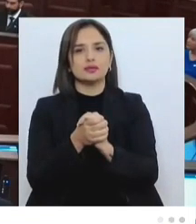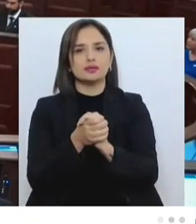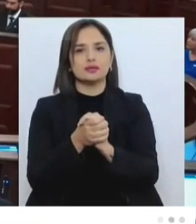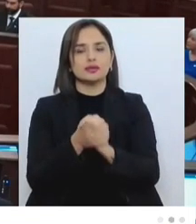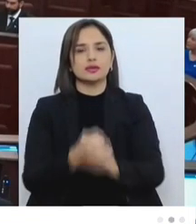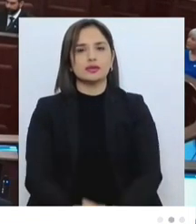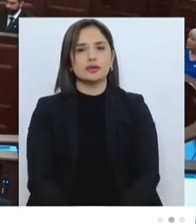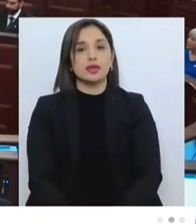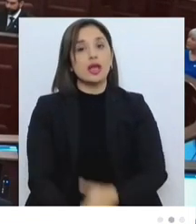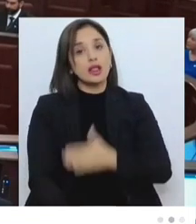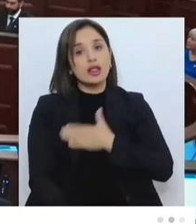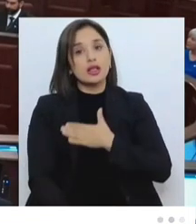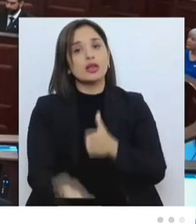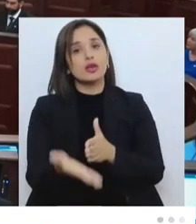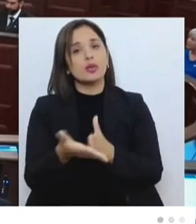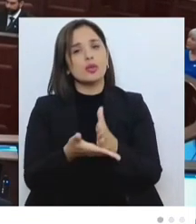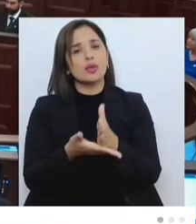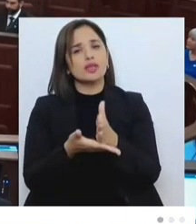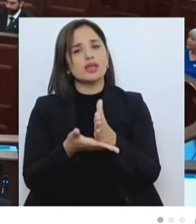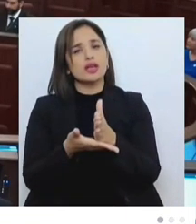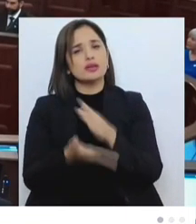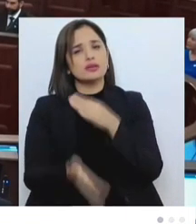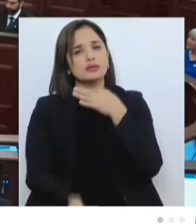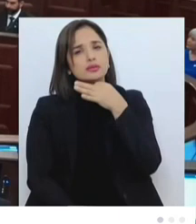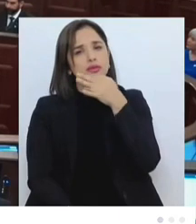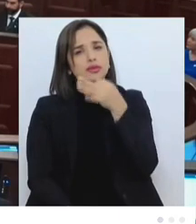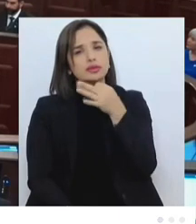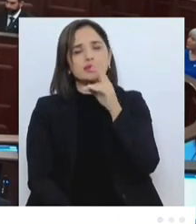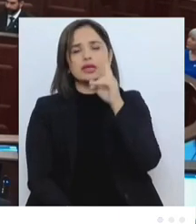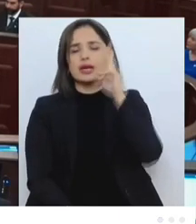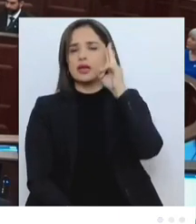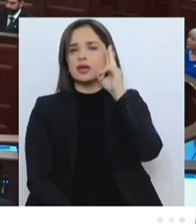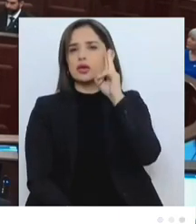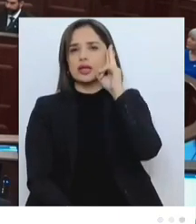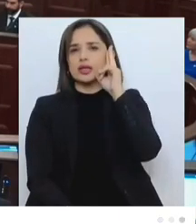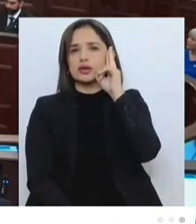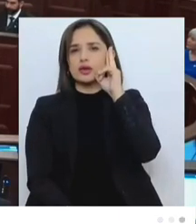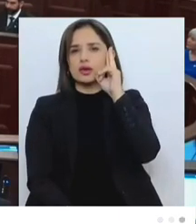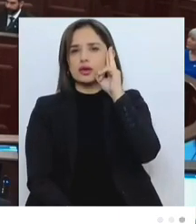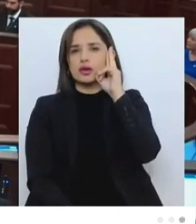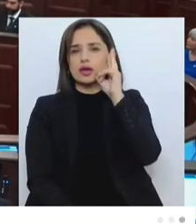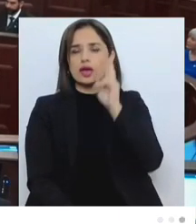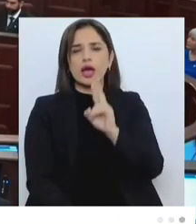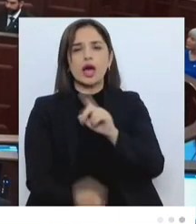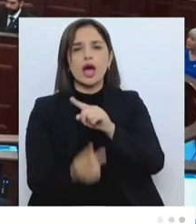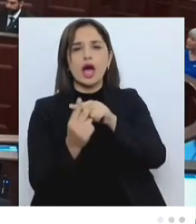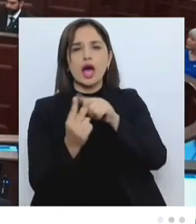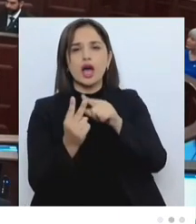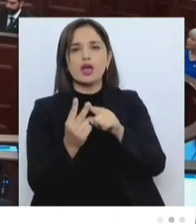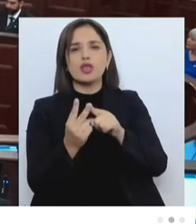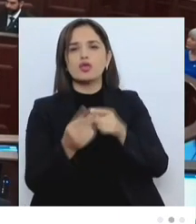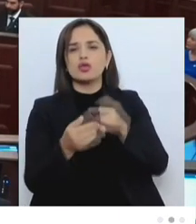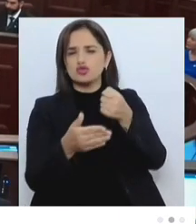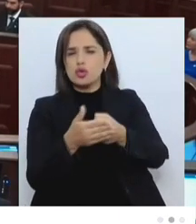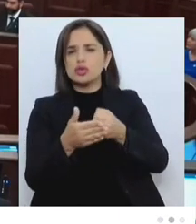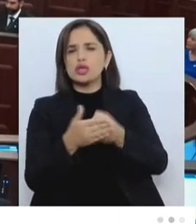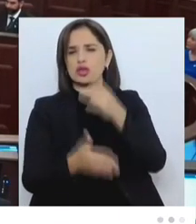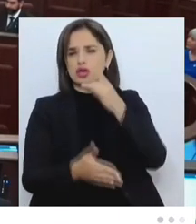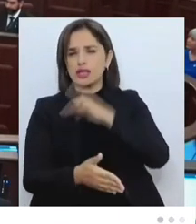Quiero comenzar estas palabras recordando a dos patriotas chilenos que